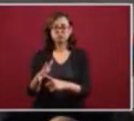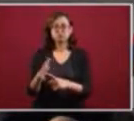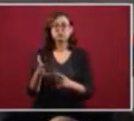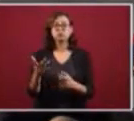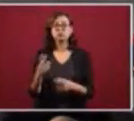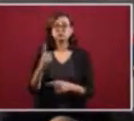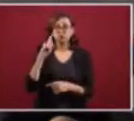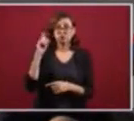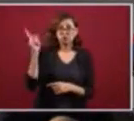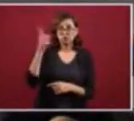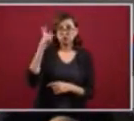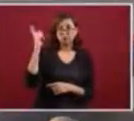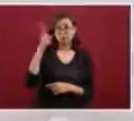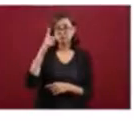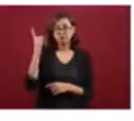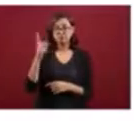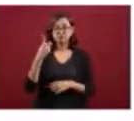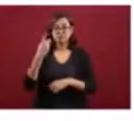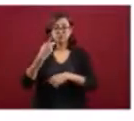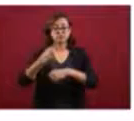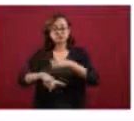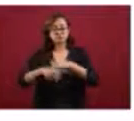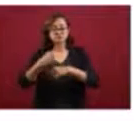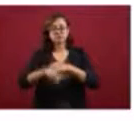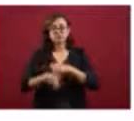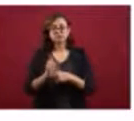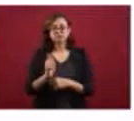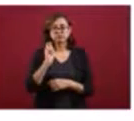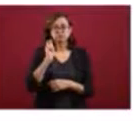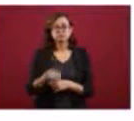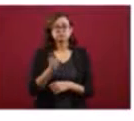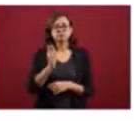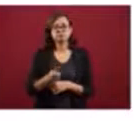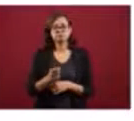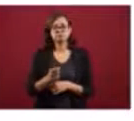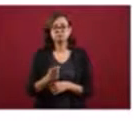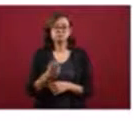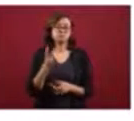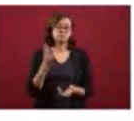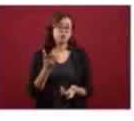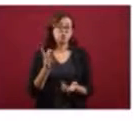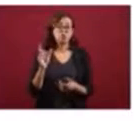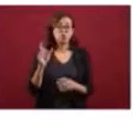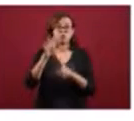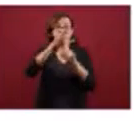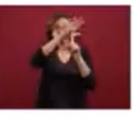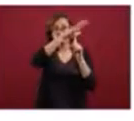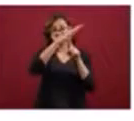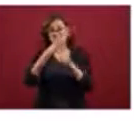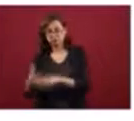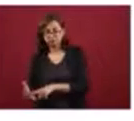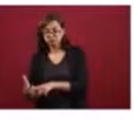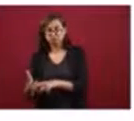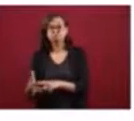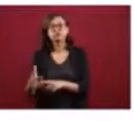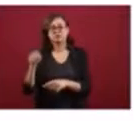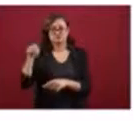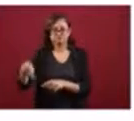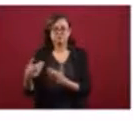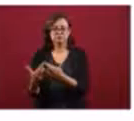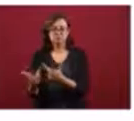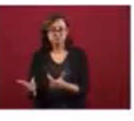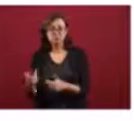las turbinas son daños que muestran que son únicamente derivados del impacto, pero que eran turbinas que estaban girando, que estaban